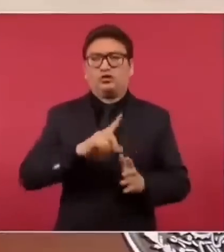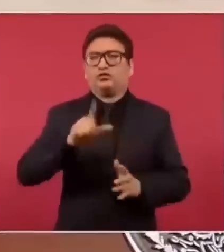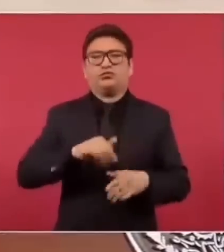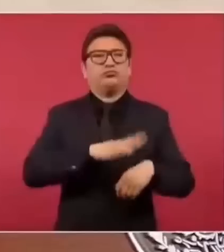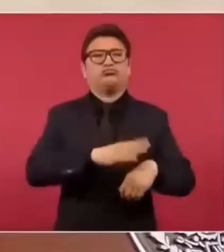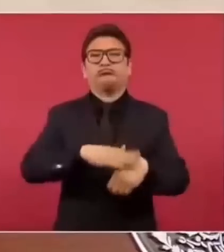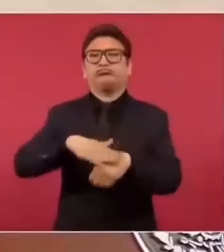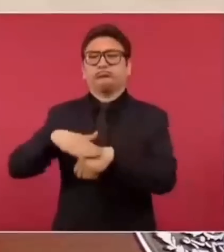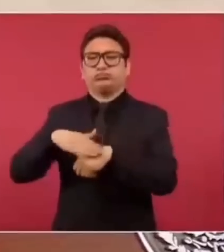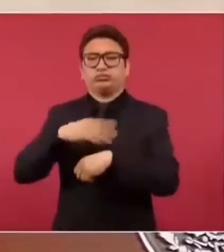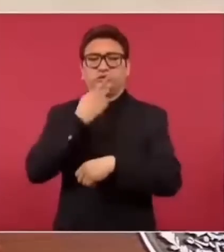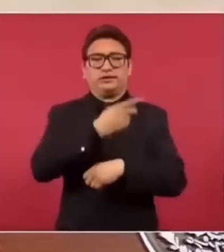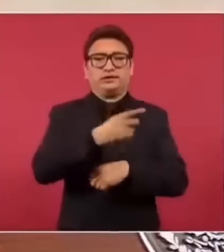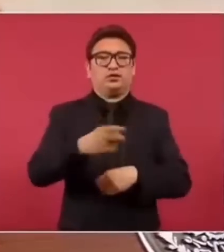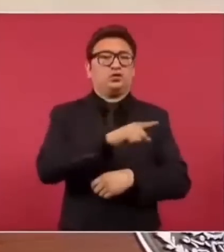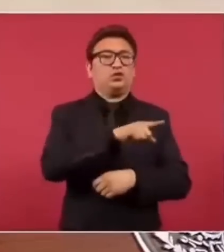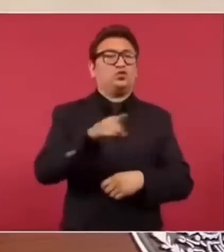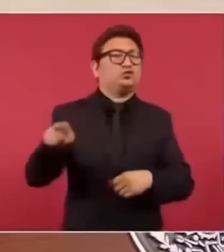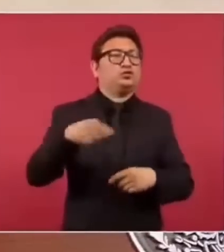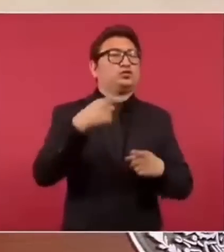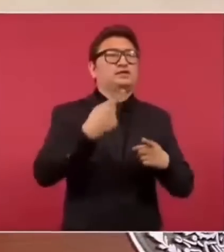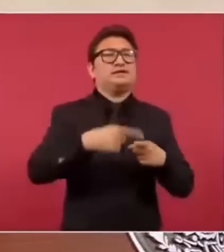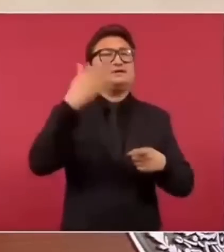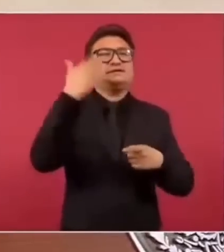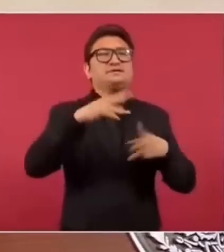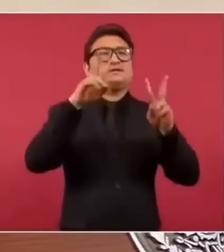a los que están, a ver, ¿quién sabe más de esto?